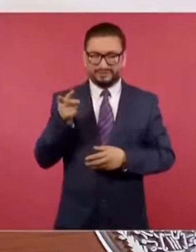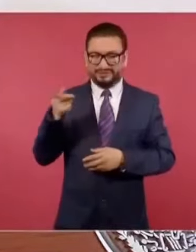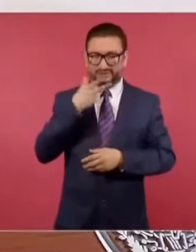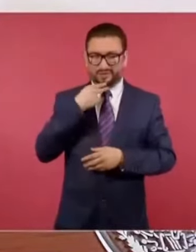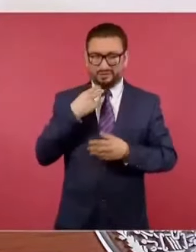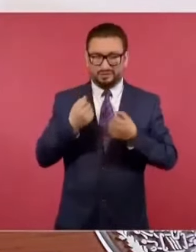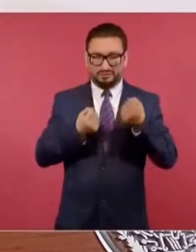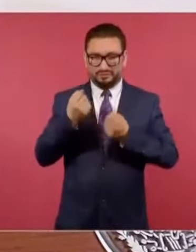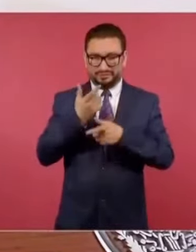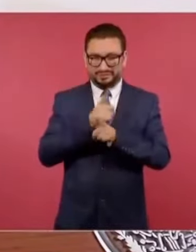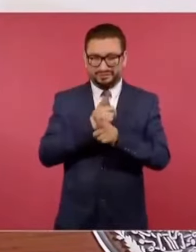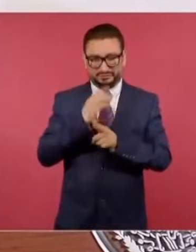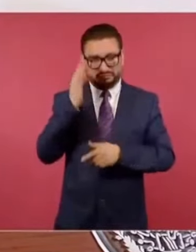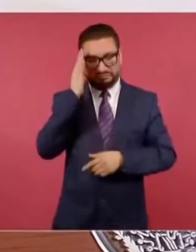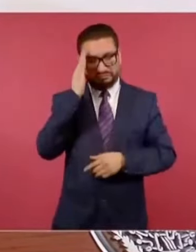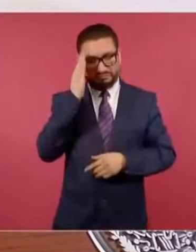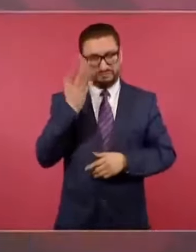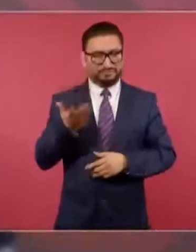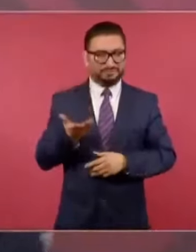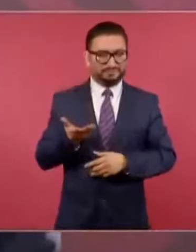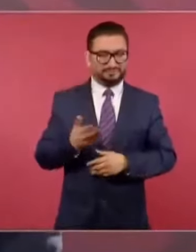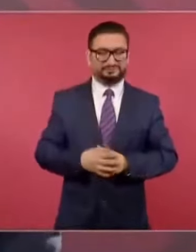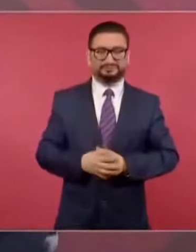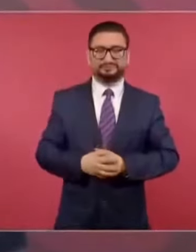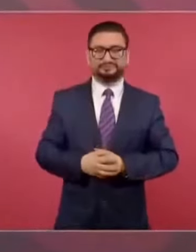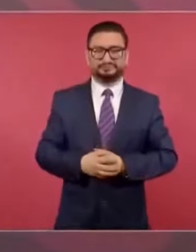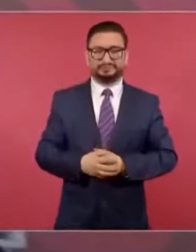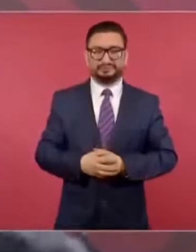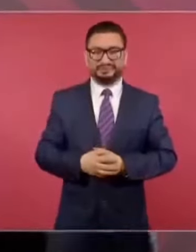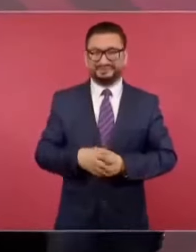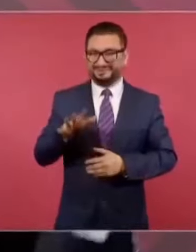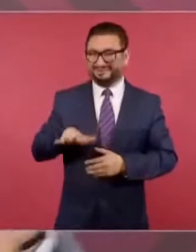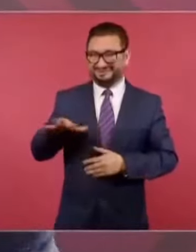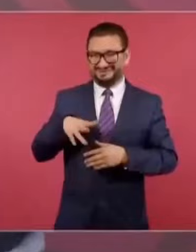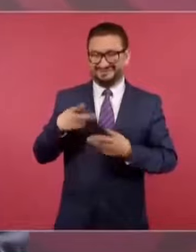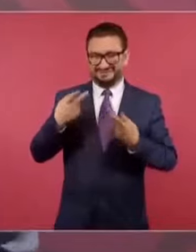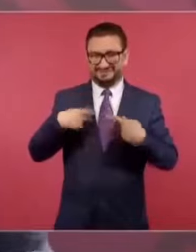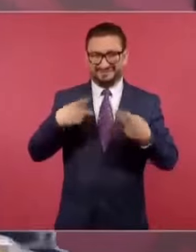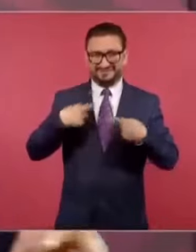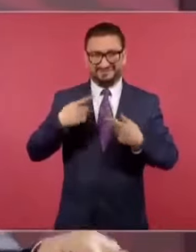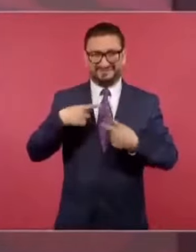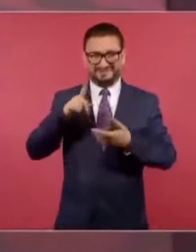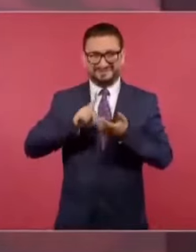el taxista hace así, y los